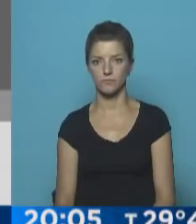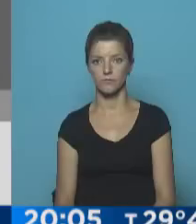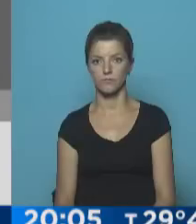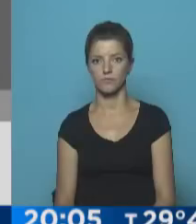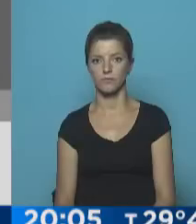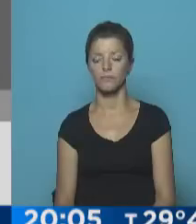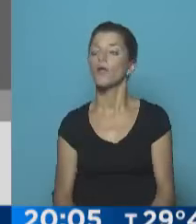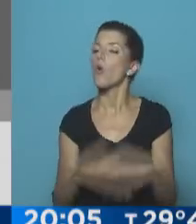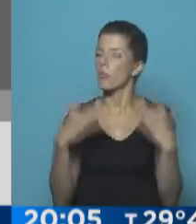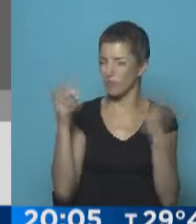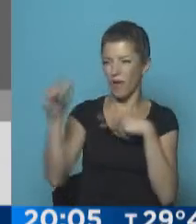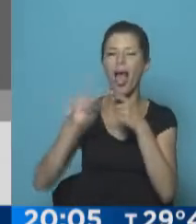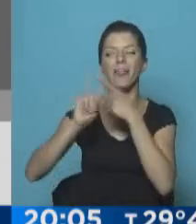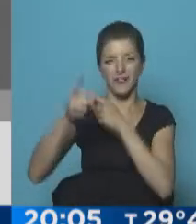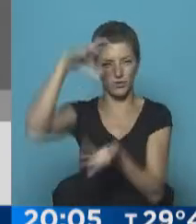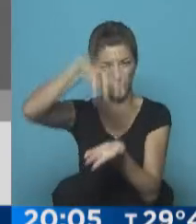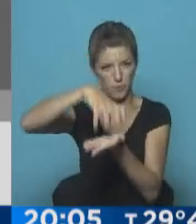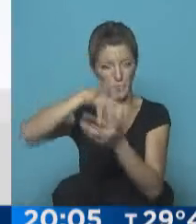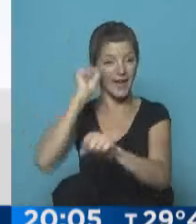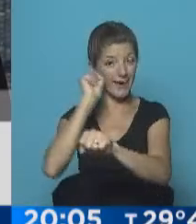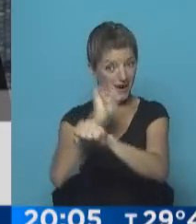Bueno, estamos trabajando al vivo en el penal de...